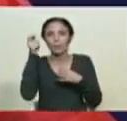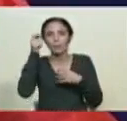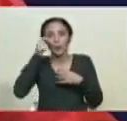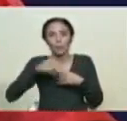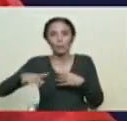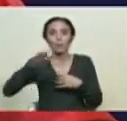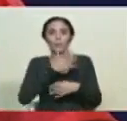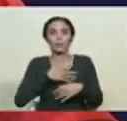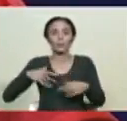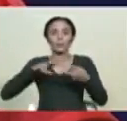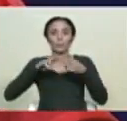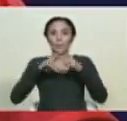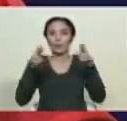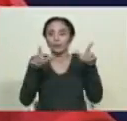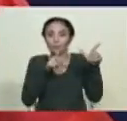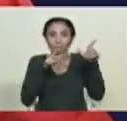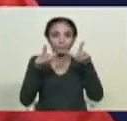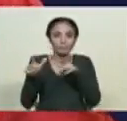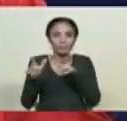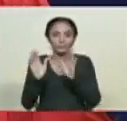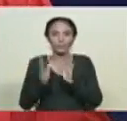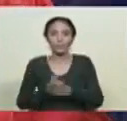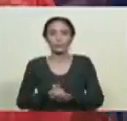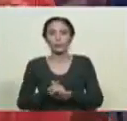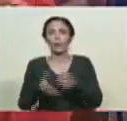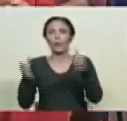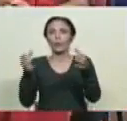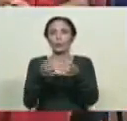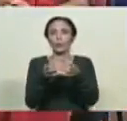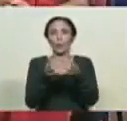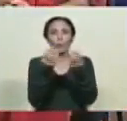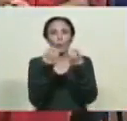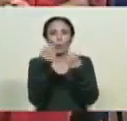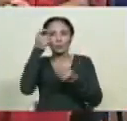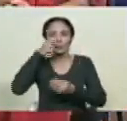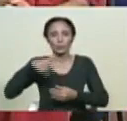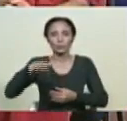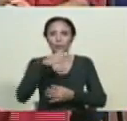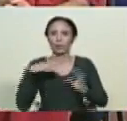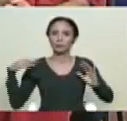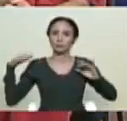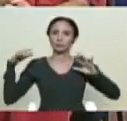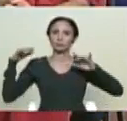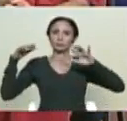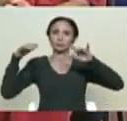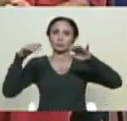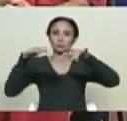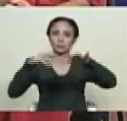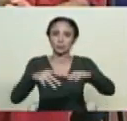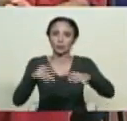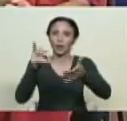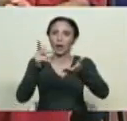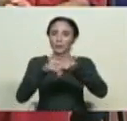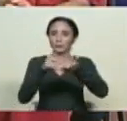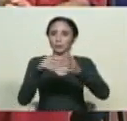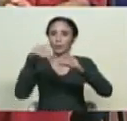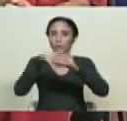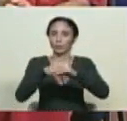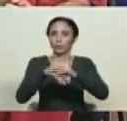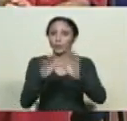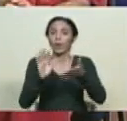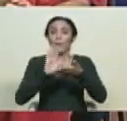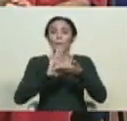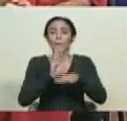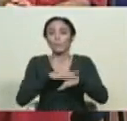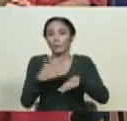a la paz. Cuando sale una cantidad de venezolanos como los que hoy salieron a votar, están votando por